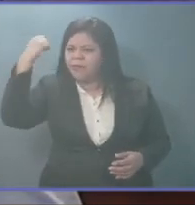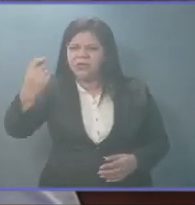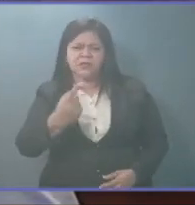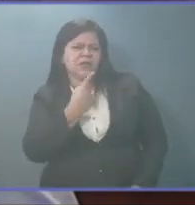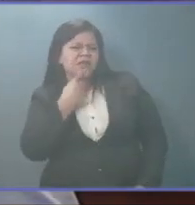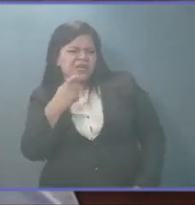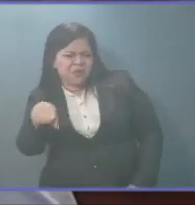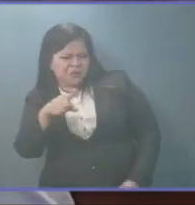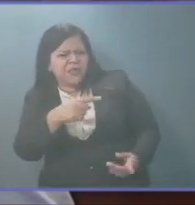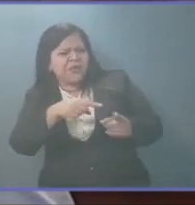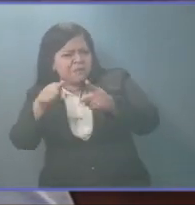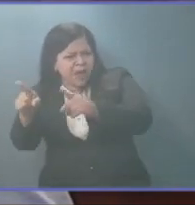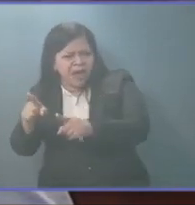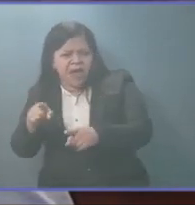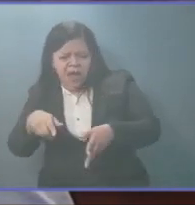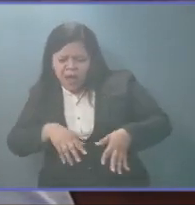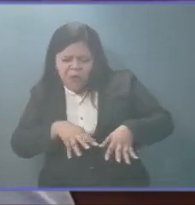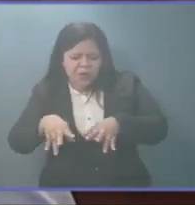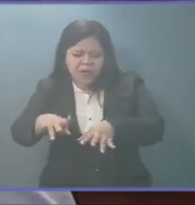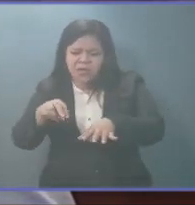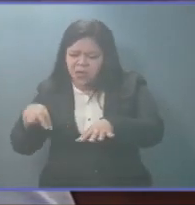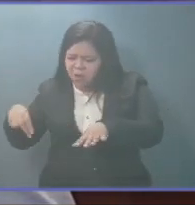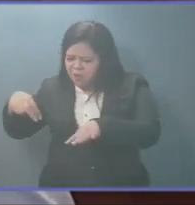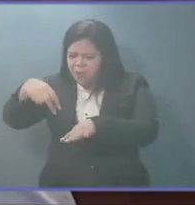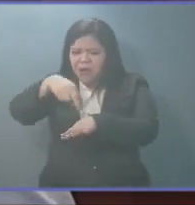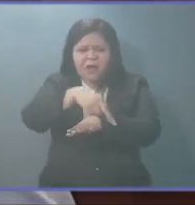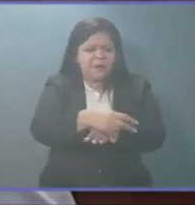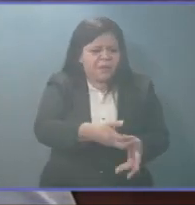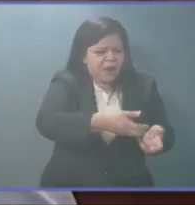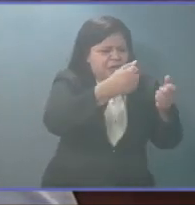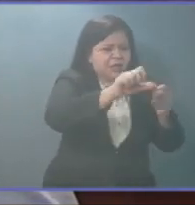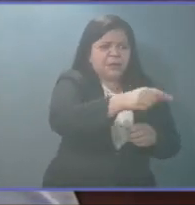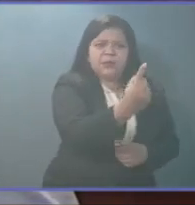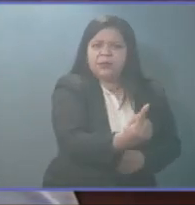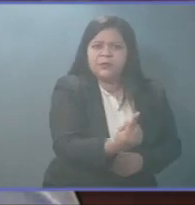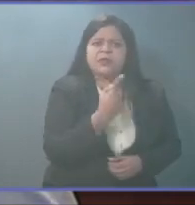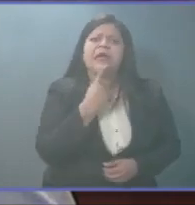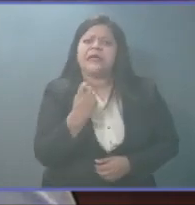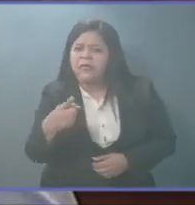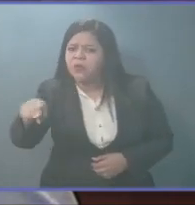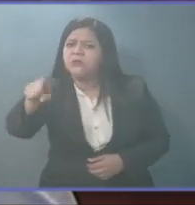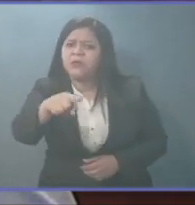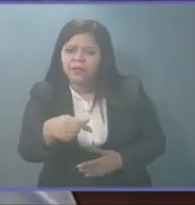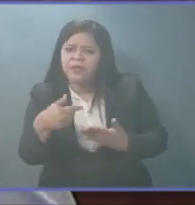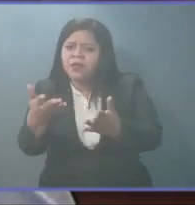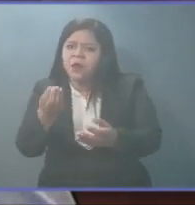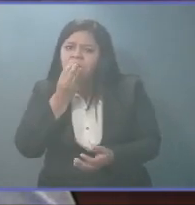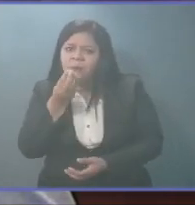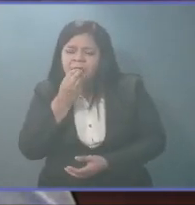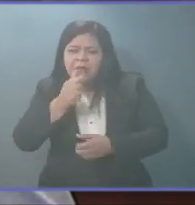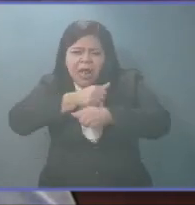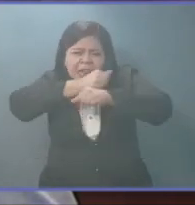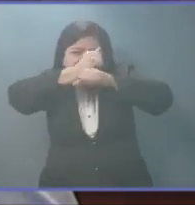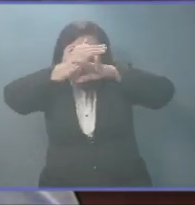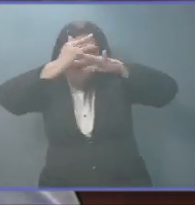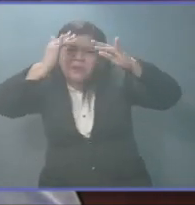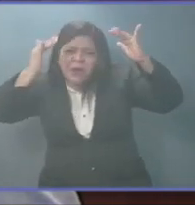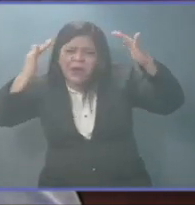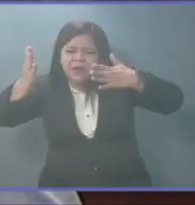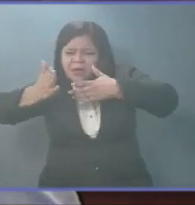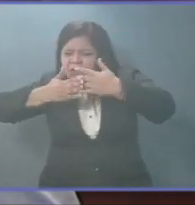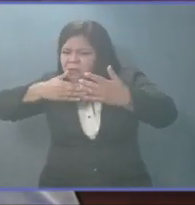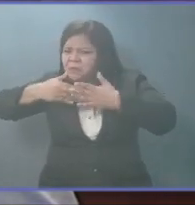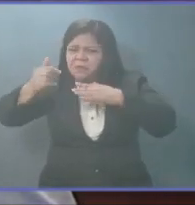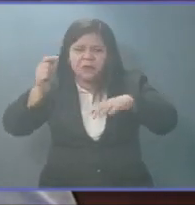ustedes ha arriesgado la vida cruzando un río para salvar la vida de otro? ¿Quién de ustedes ha entregado alimentos en la madrugada en medio de